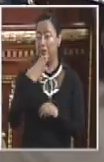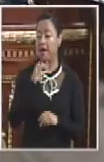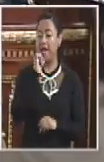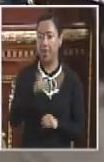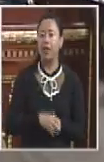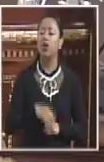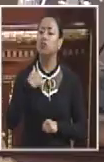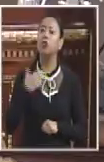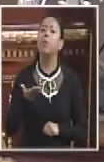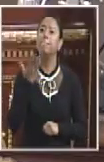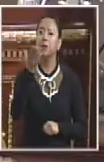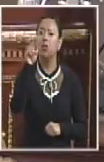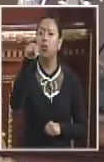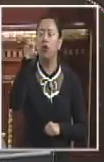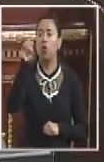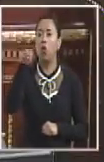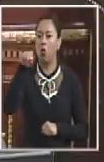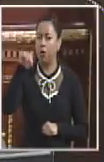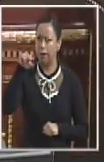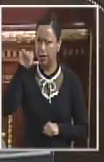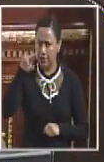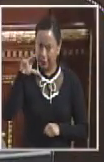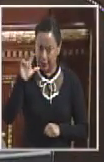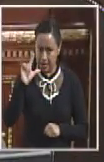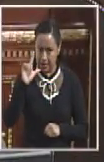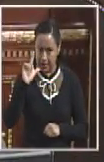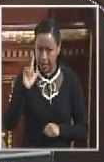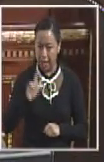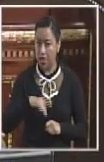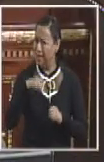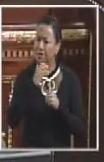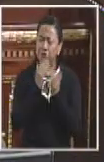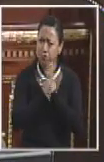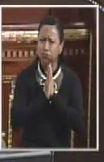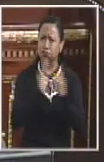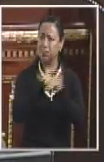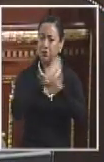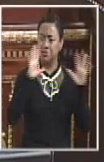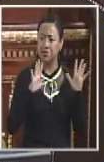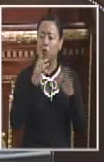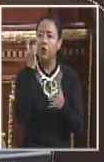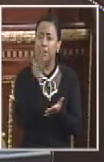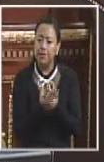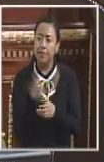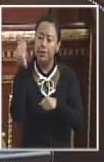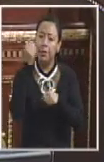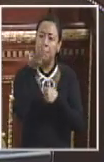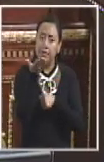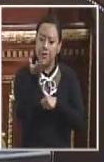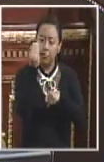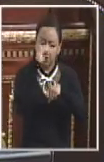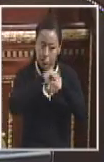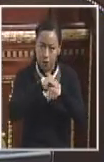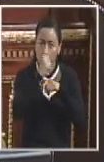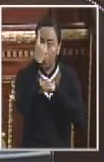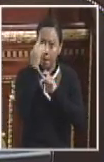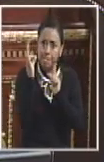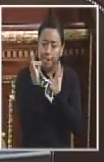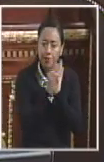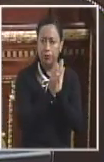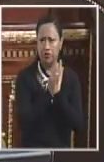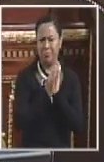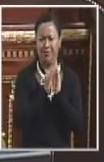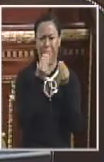pido que sea nominal y que quede claro que solamente estamos pidiendo una incorporación de un punto y la mayoría